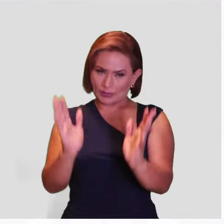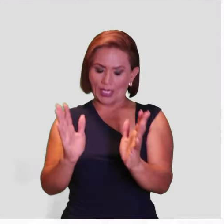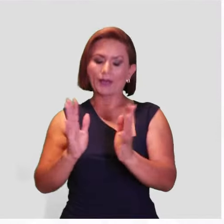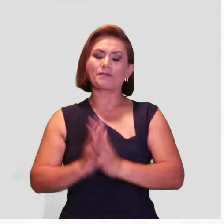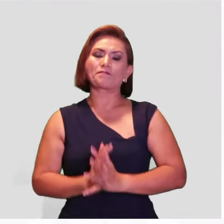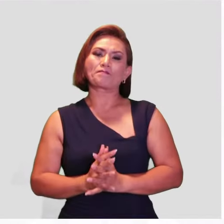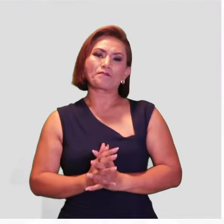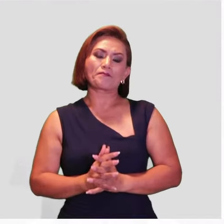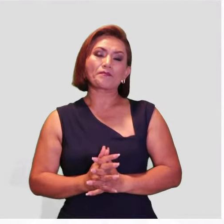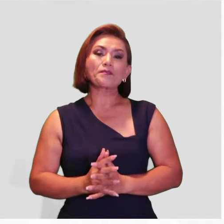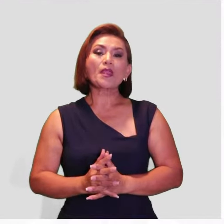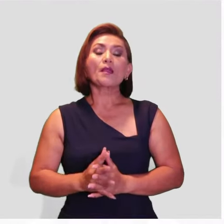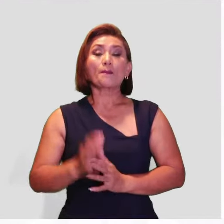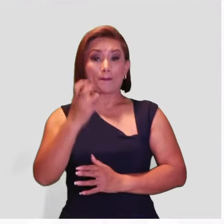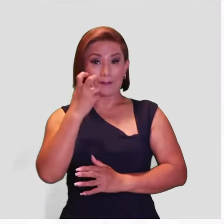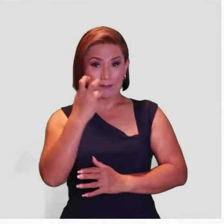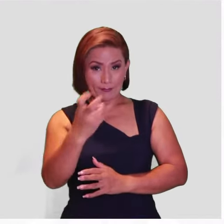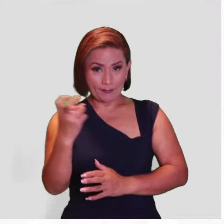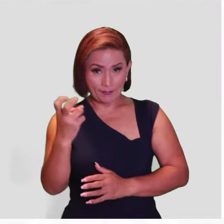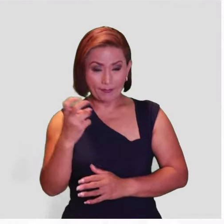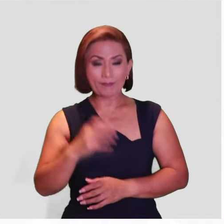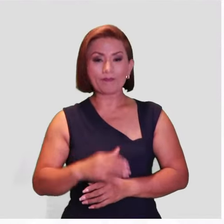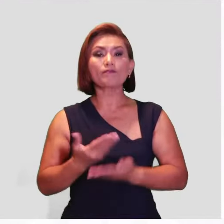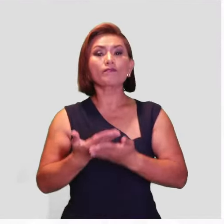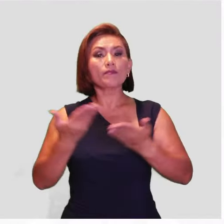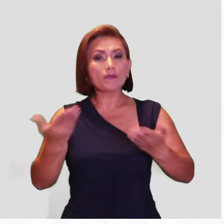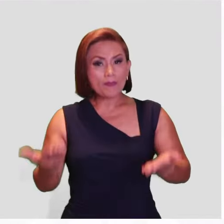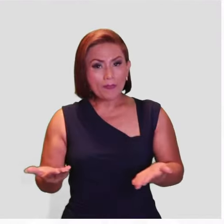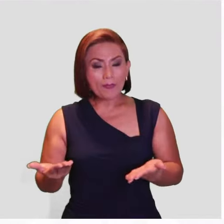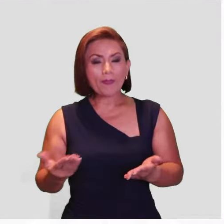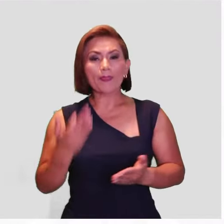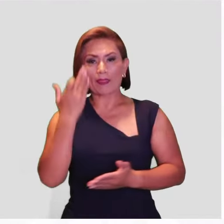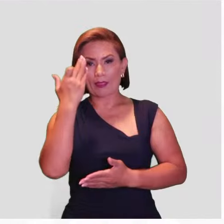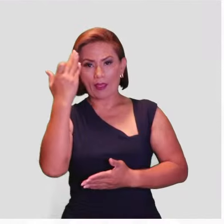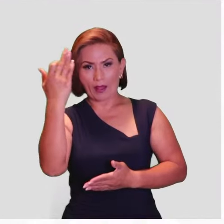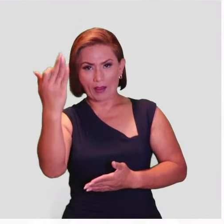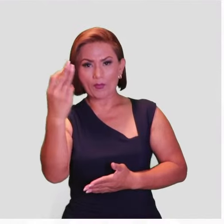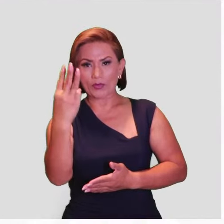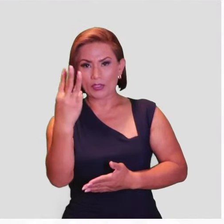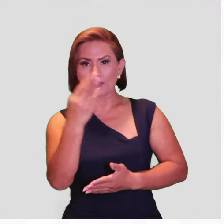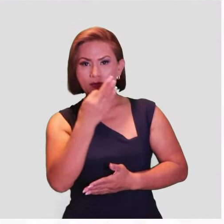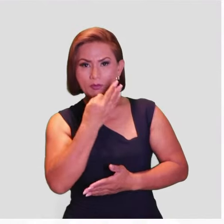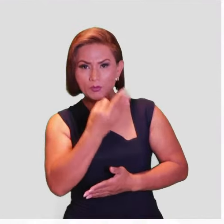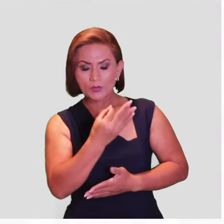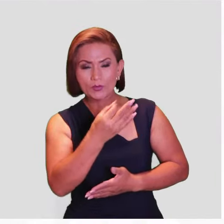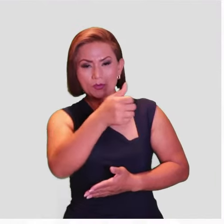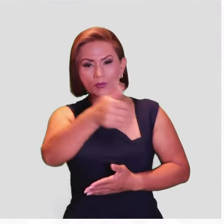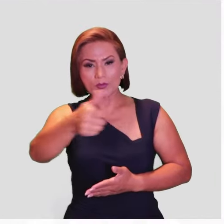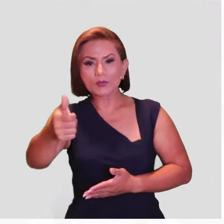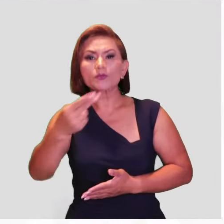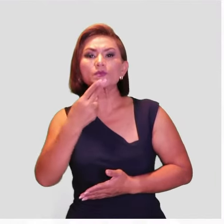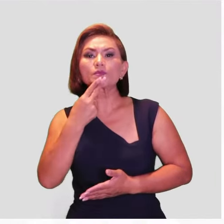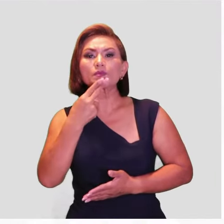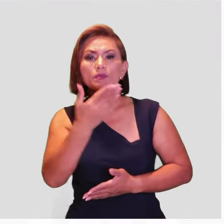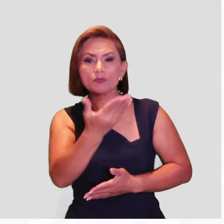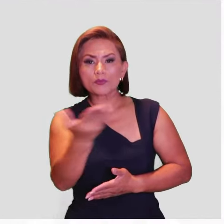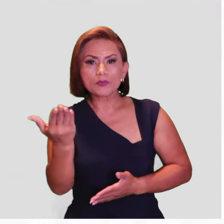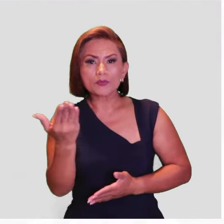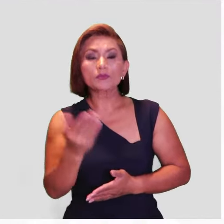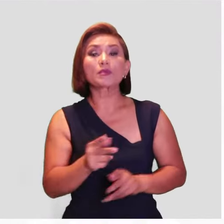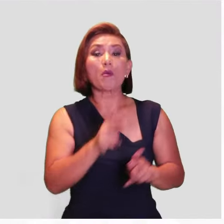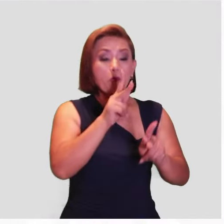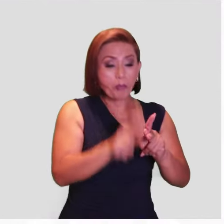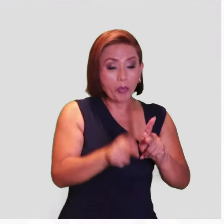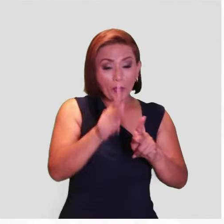subsegmento anterior. Para este momento, esta bolsa de tiempo de 3 minutos es importante señalar que podrán emplearla en una o